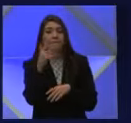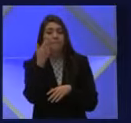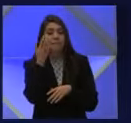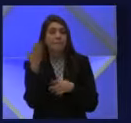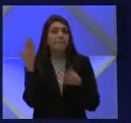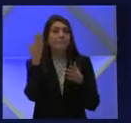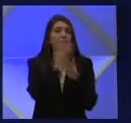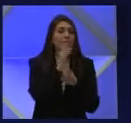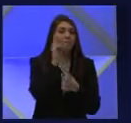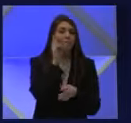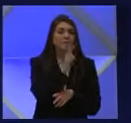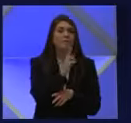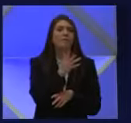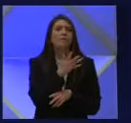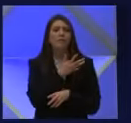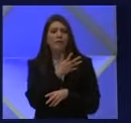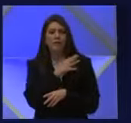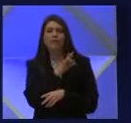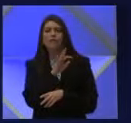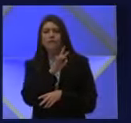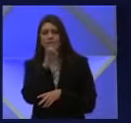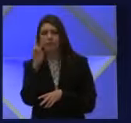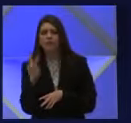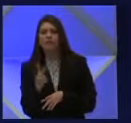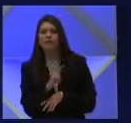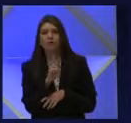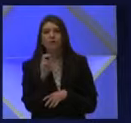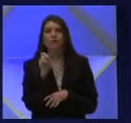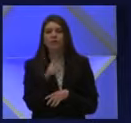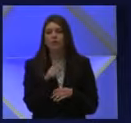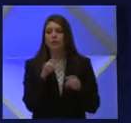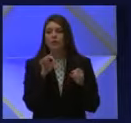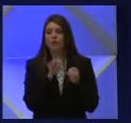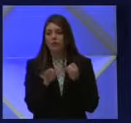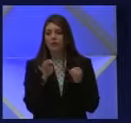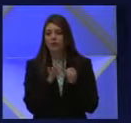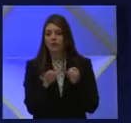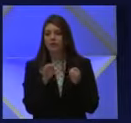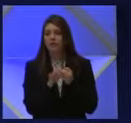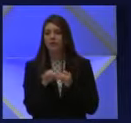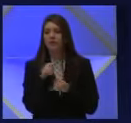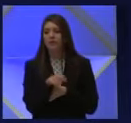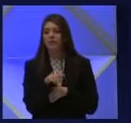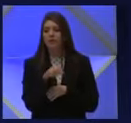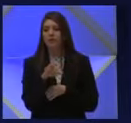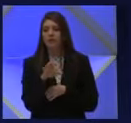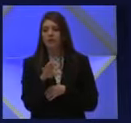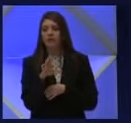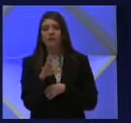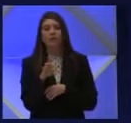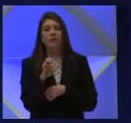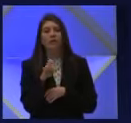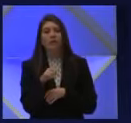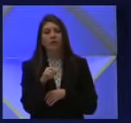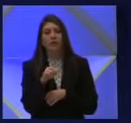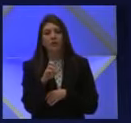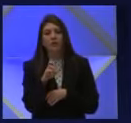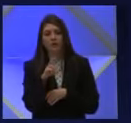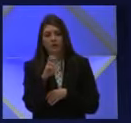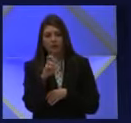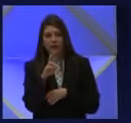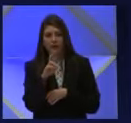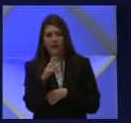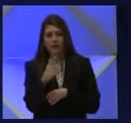espaciales la nave endeavour la última que fue construida para sustituir al challenger esa